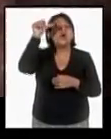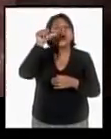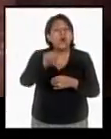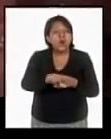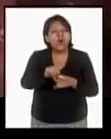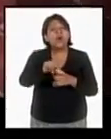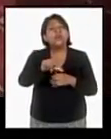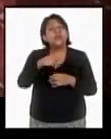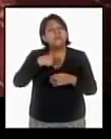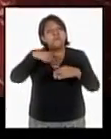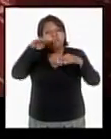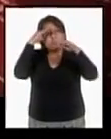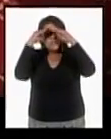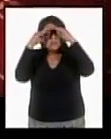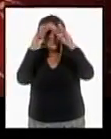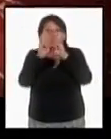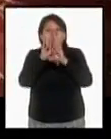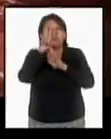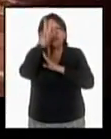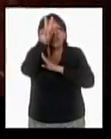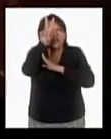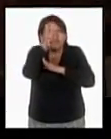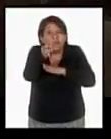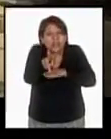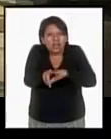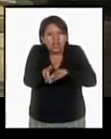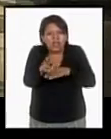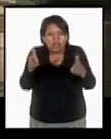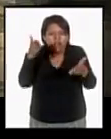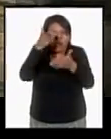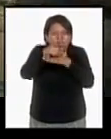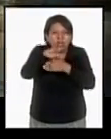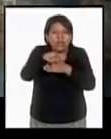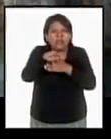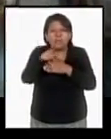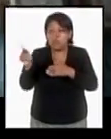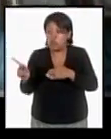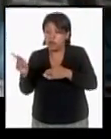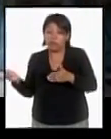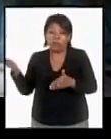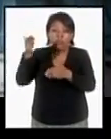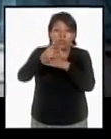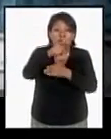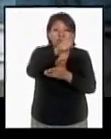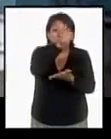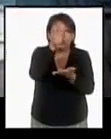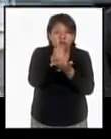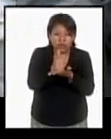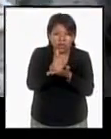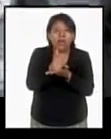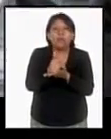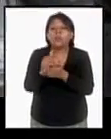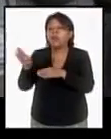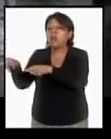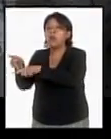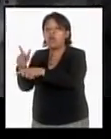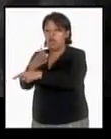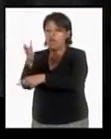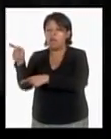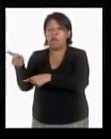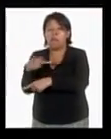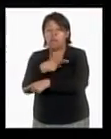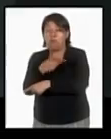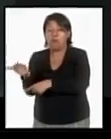puede considerar una verdadera diáspora rural, efecto de la creciente pobreza en el campo, 1 de cada 3